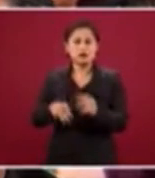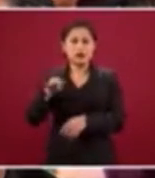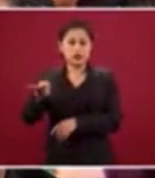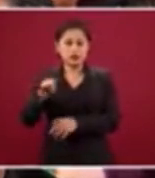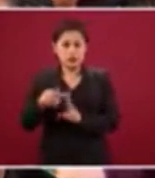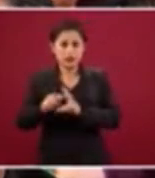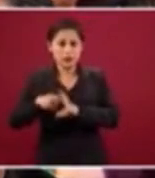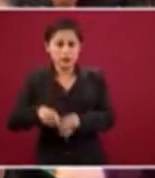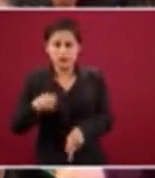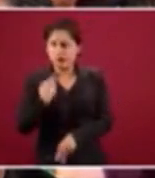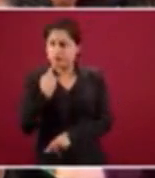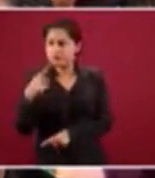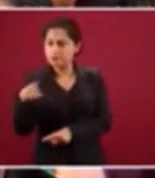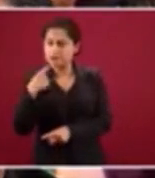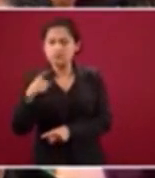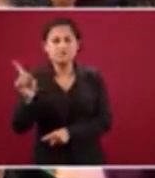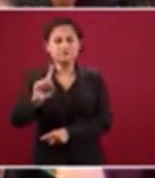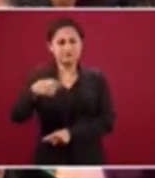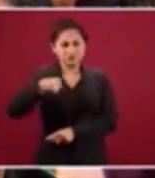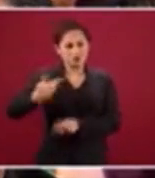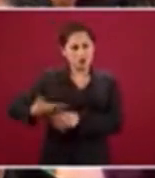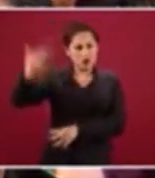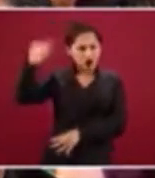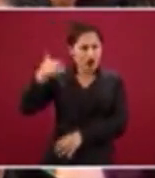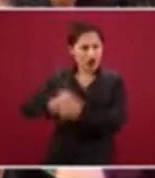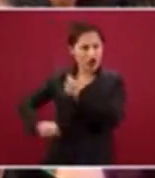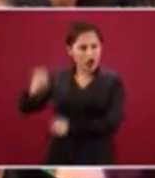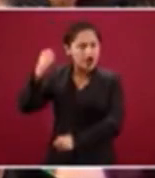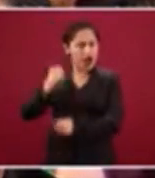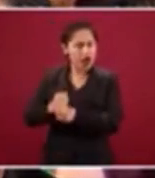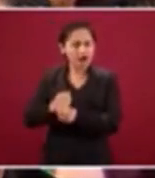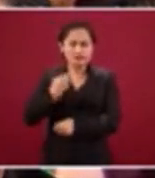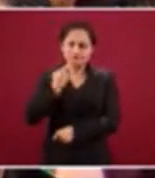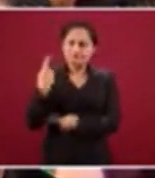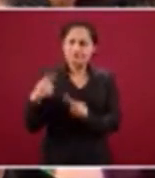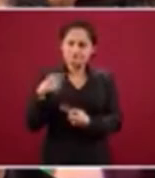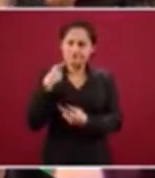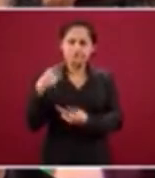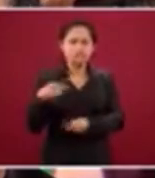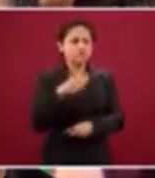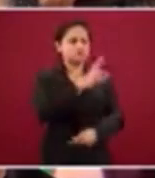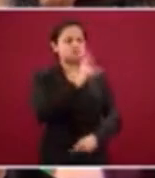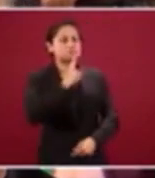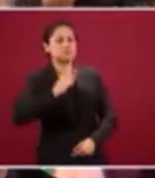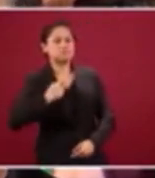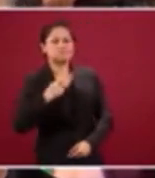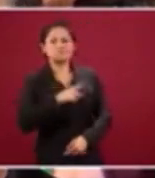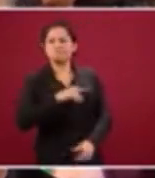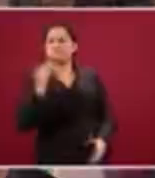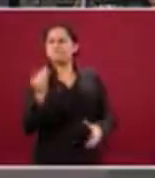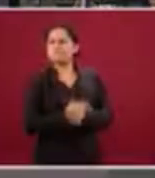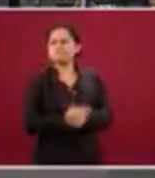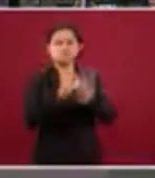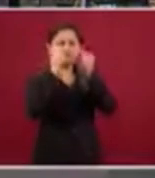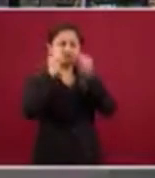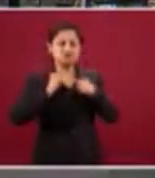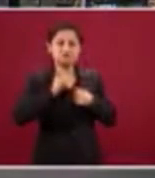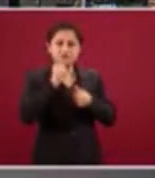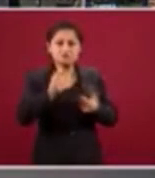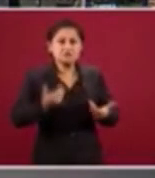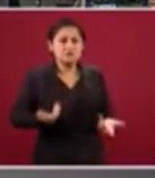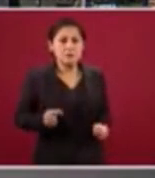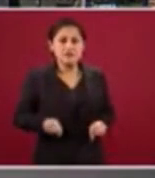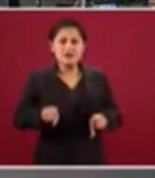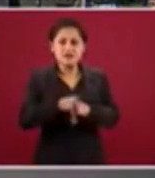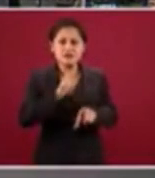hace muchos años y la respuesta a veces es esa, nula y oídos sordos. Gracias. Sí,